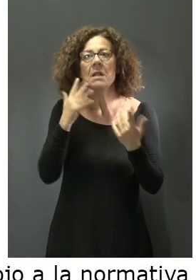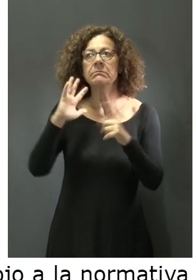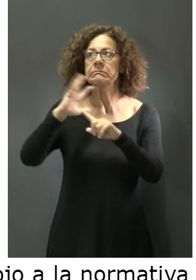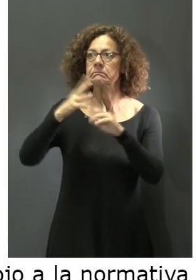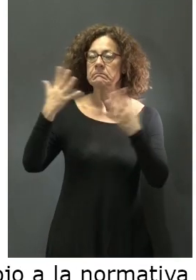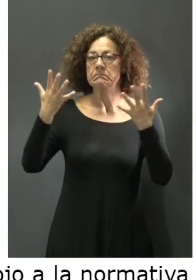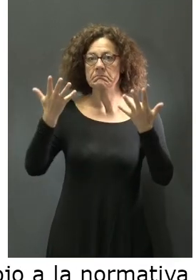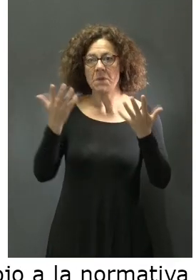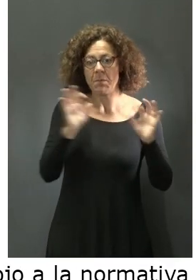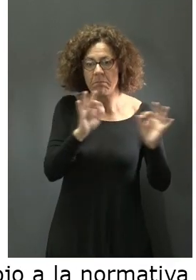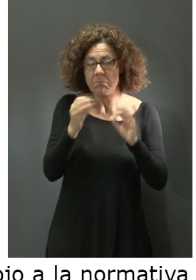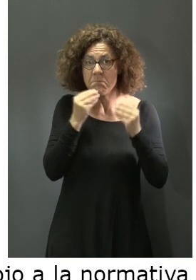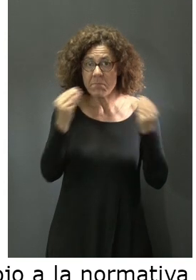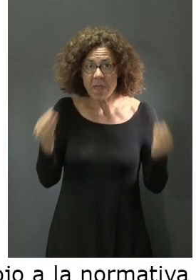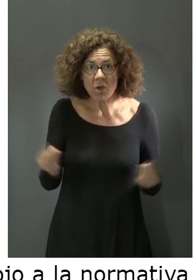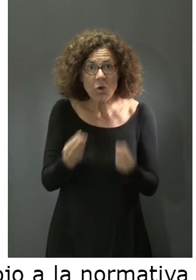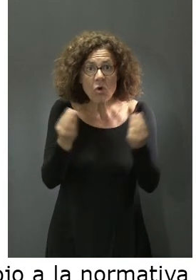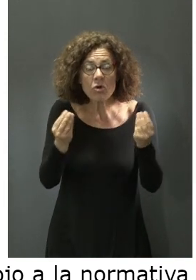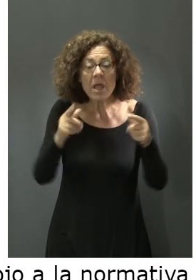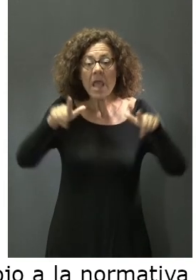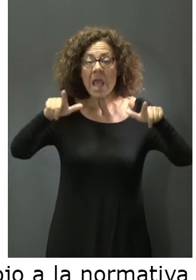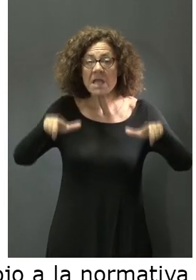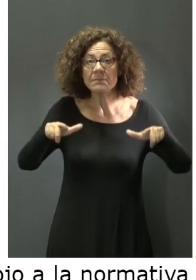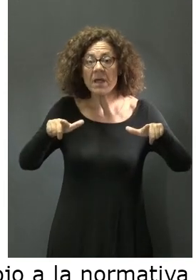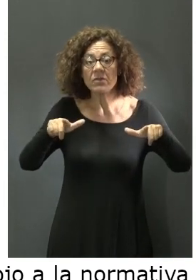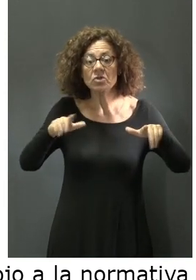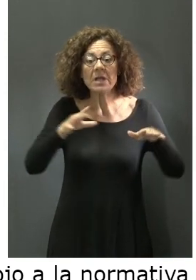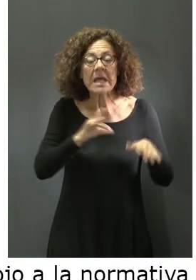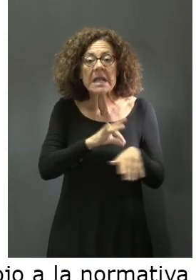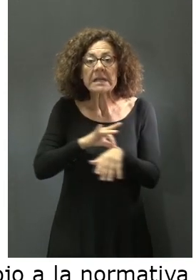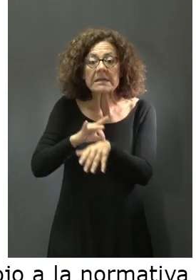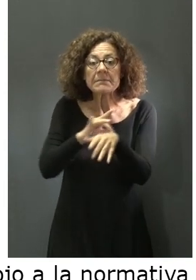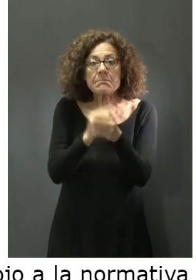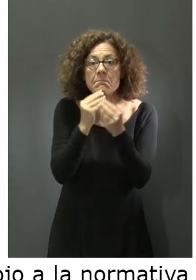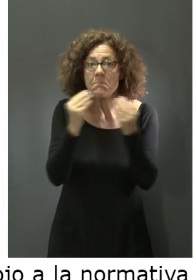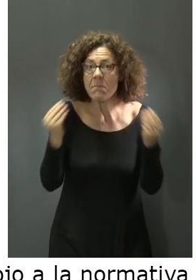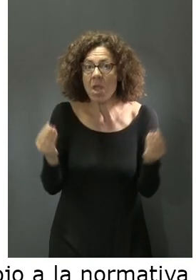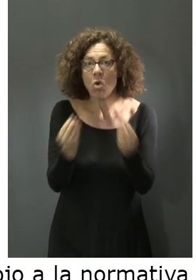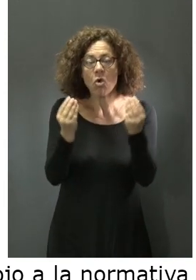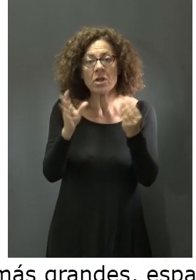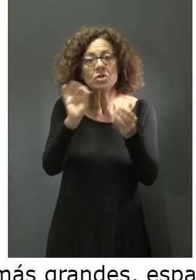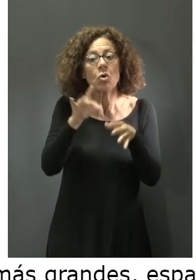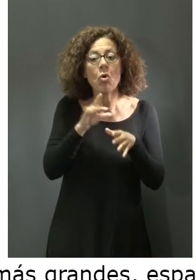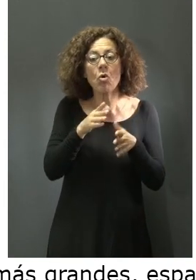climatizados, espacios con mejores recorridos o recorridos más